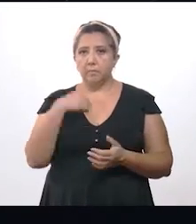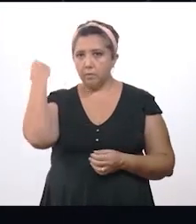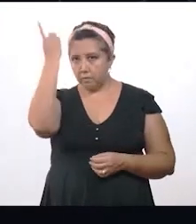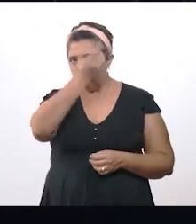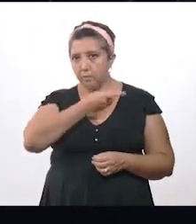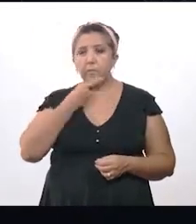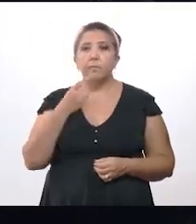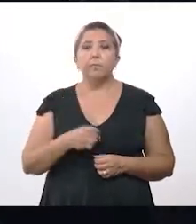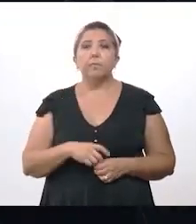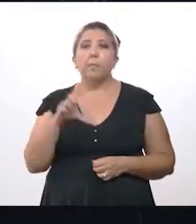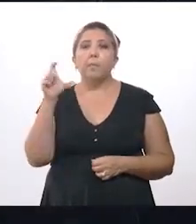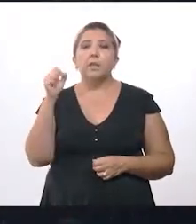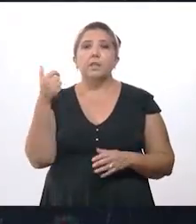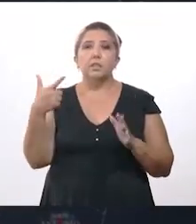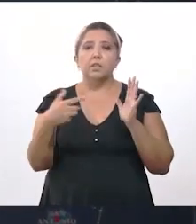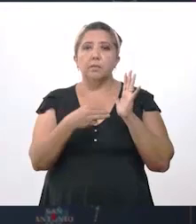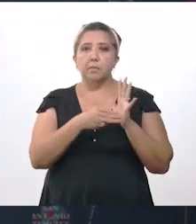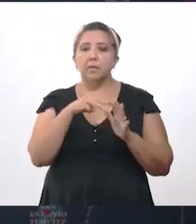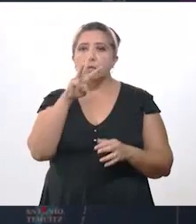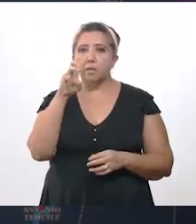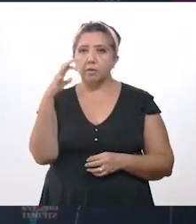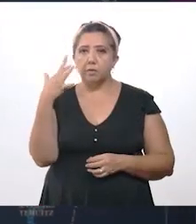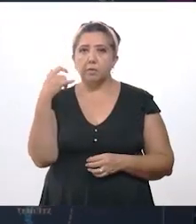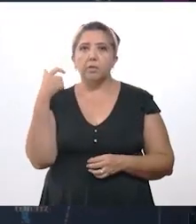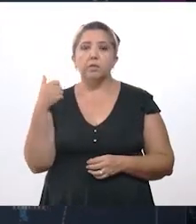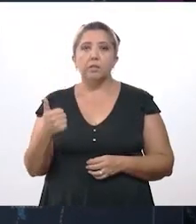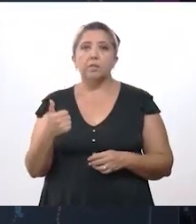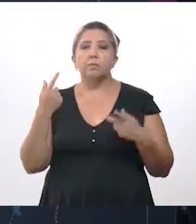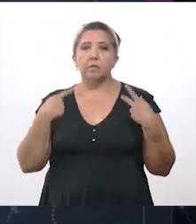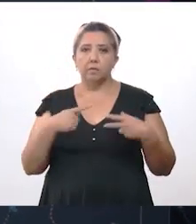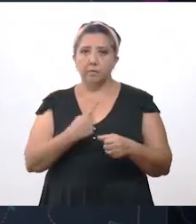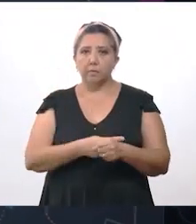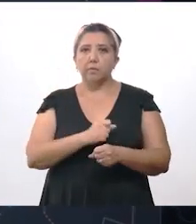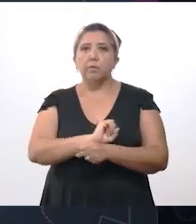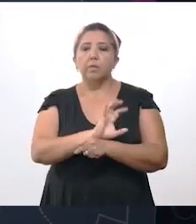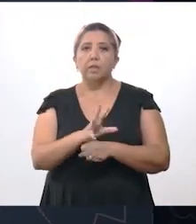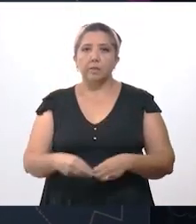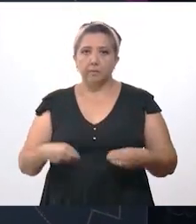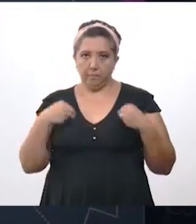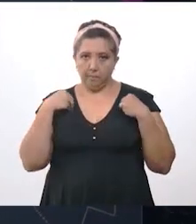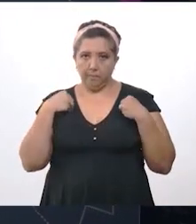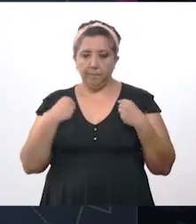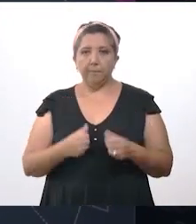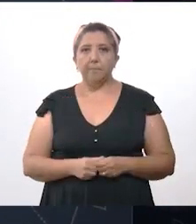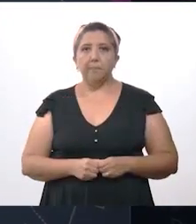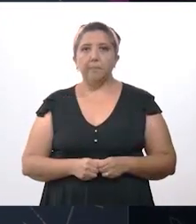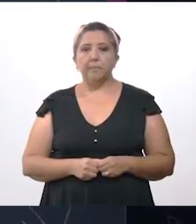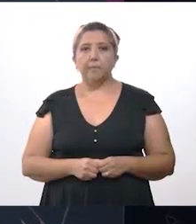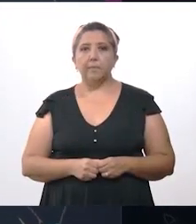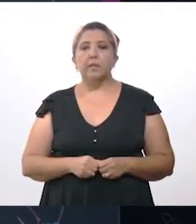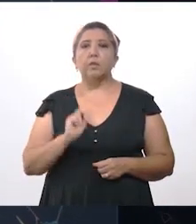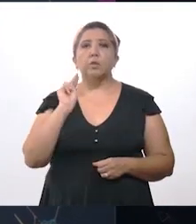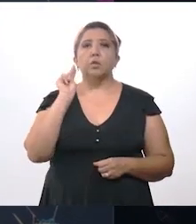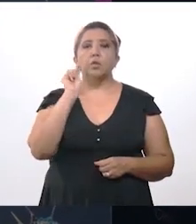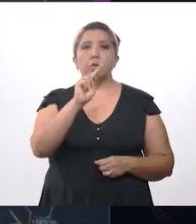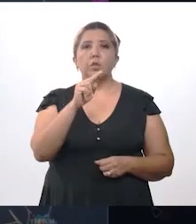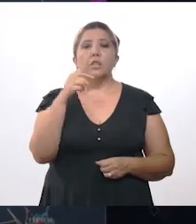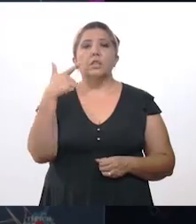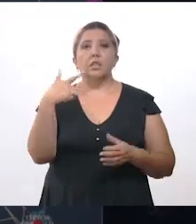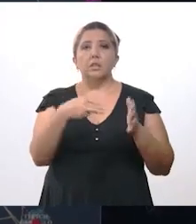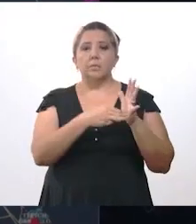se han diagnosticado 27.356 personas contagiadas de coronavirus que viven en la zona